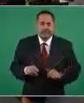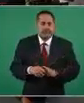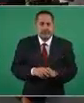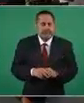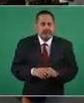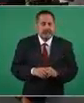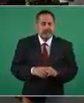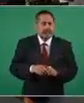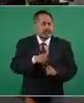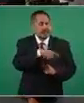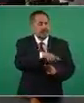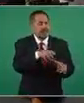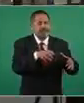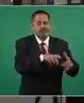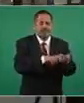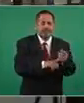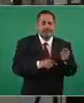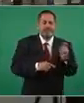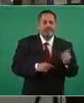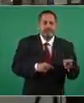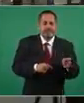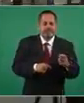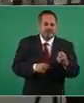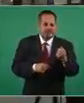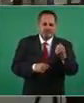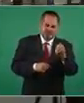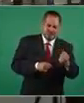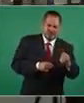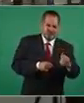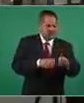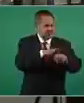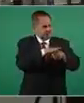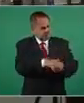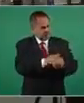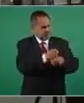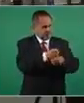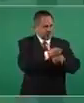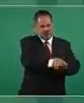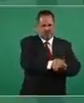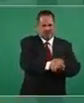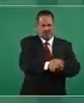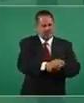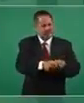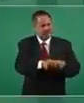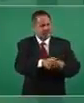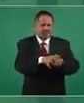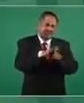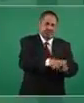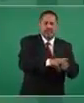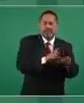son partidarios de la mano dura, de las medidas coercitivas,